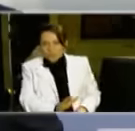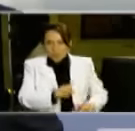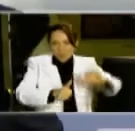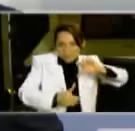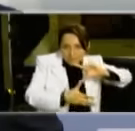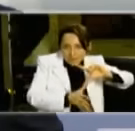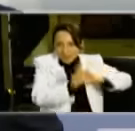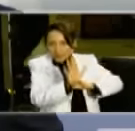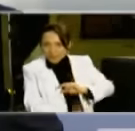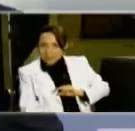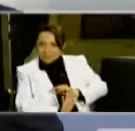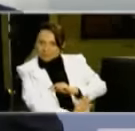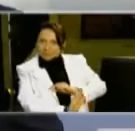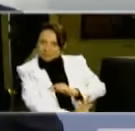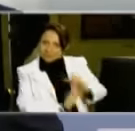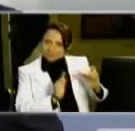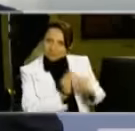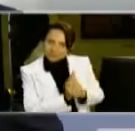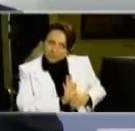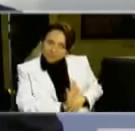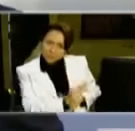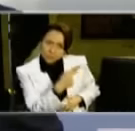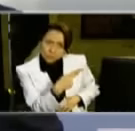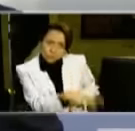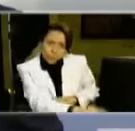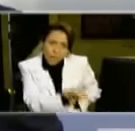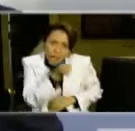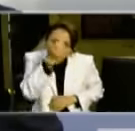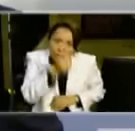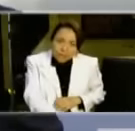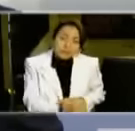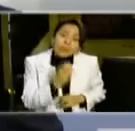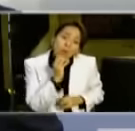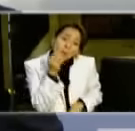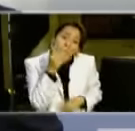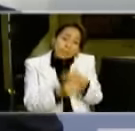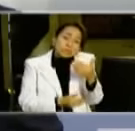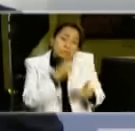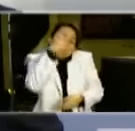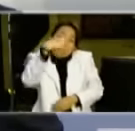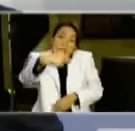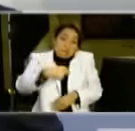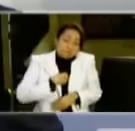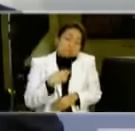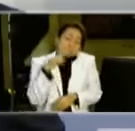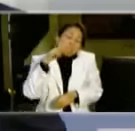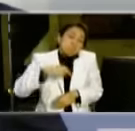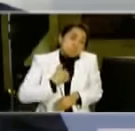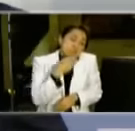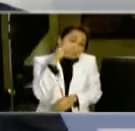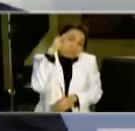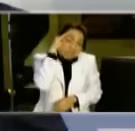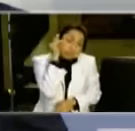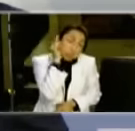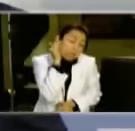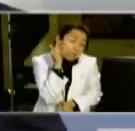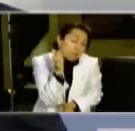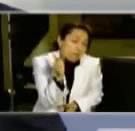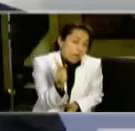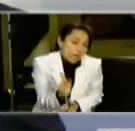y probablemente han hecho de ello un proceso mucho más lento de lo que yo esperaría. Yo espero que algunos de